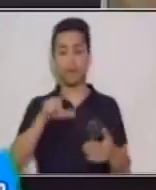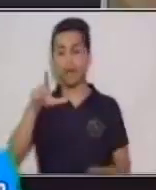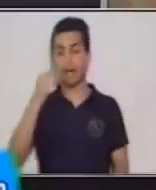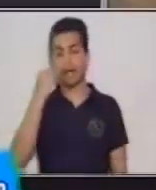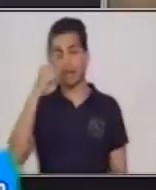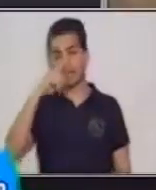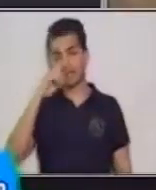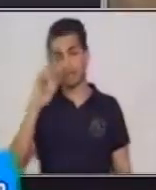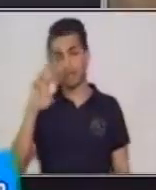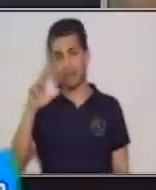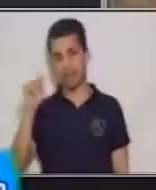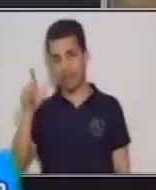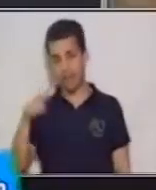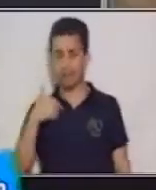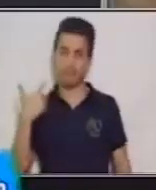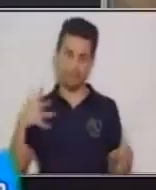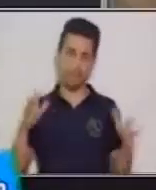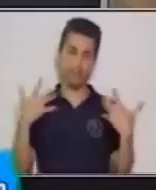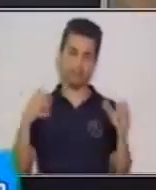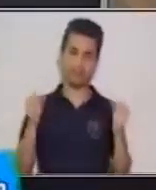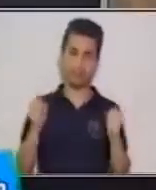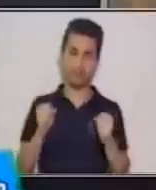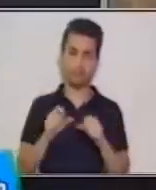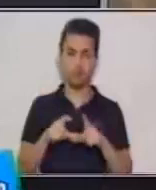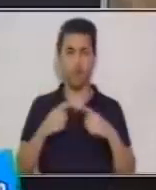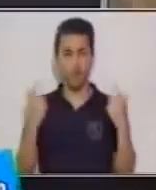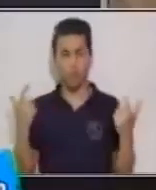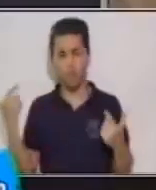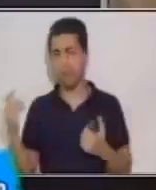también lo hemos hecho. ¿De qué manera?